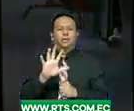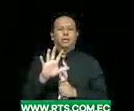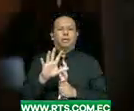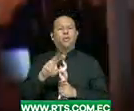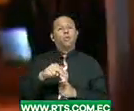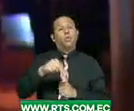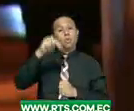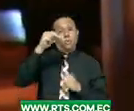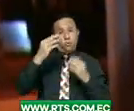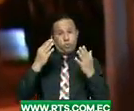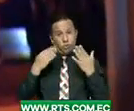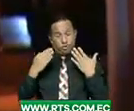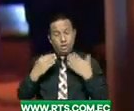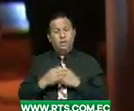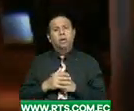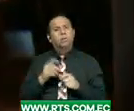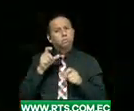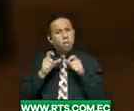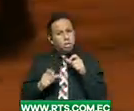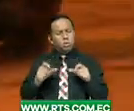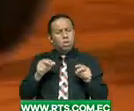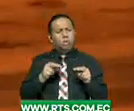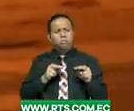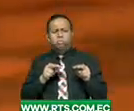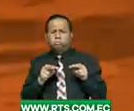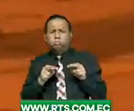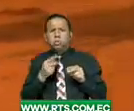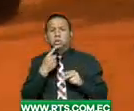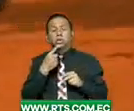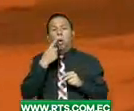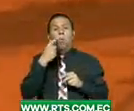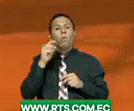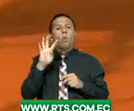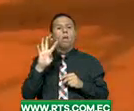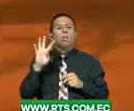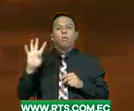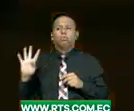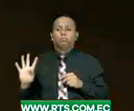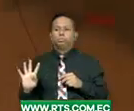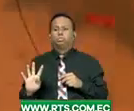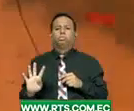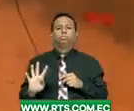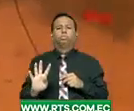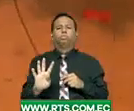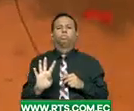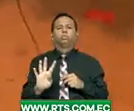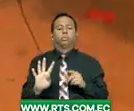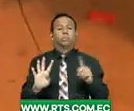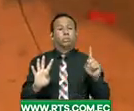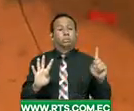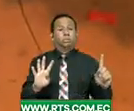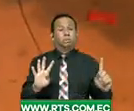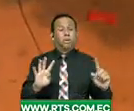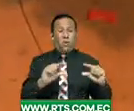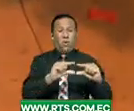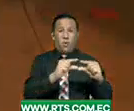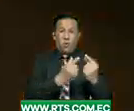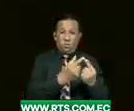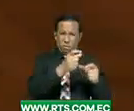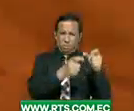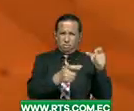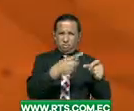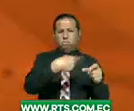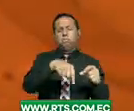Guayaquil. Testigos señalan que cuatro sicarios llegaron hasta el sitio y dispararon contra un grupo de